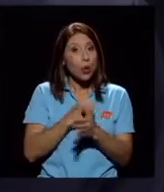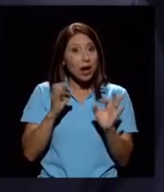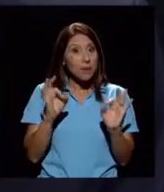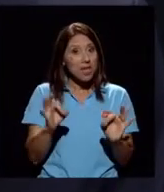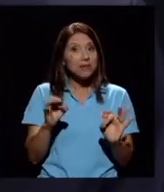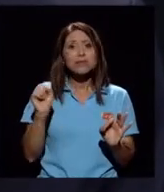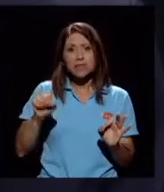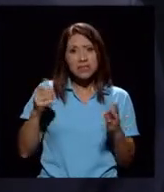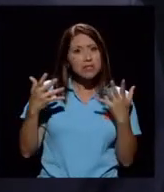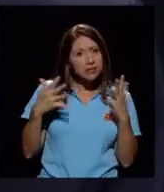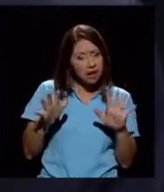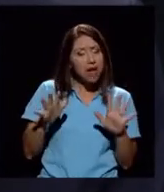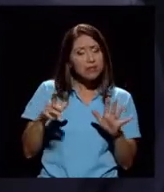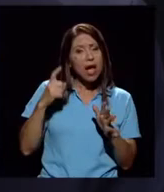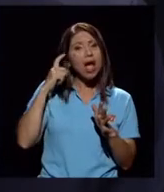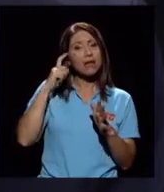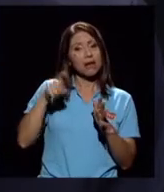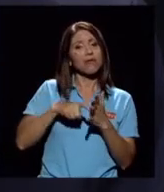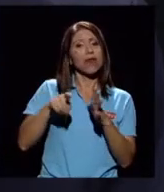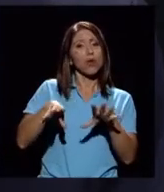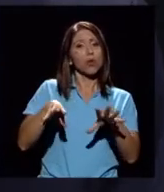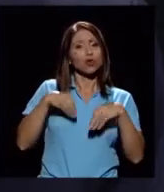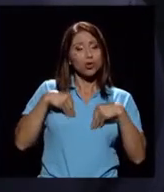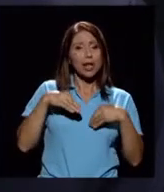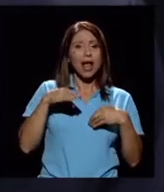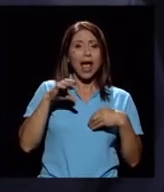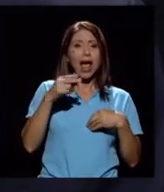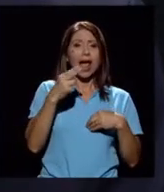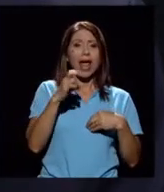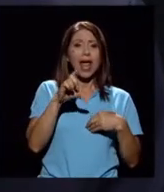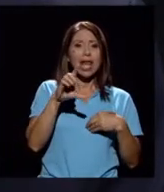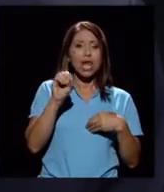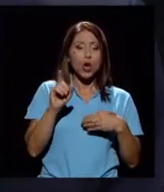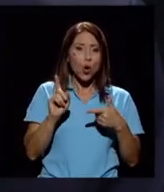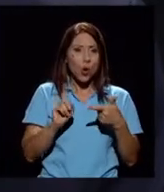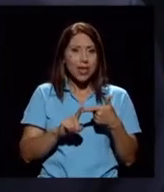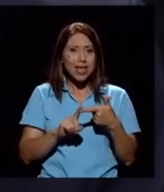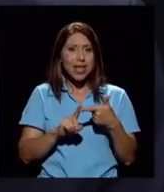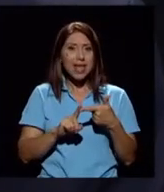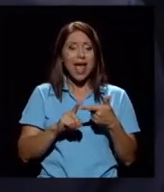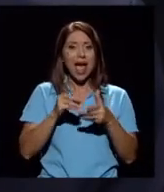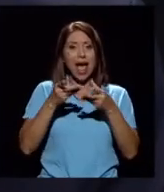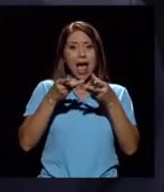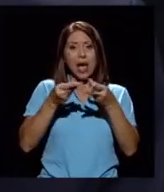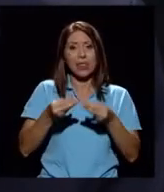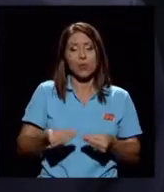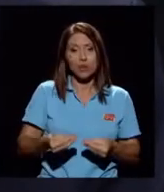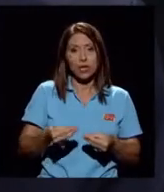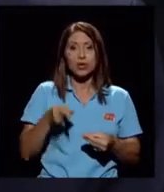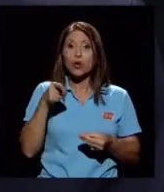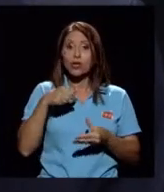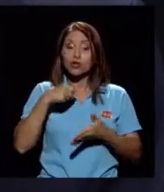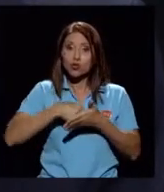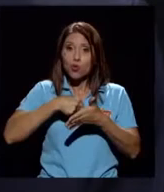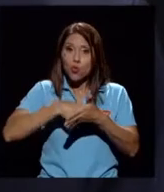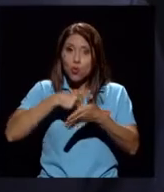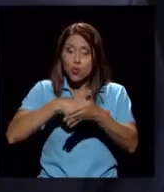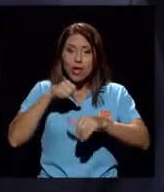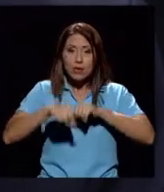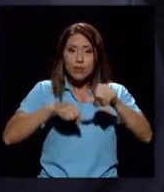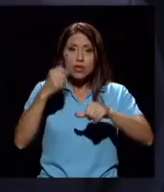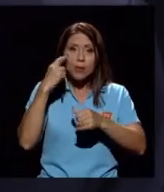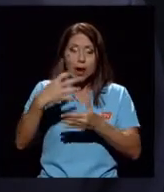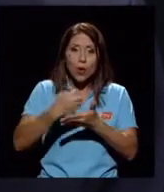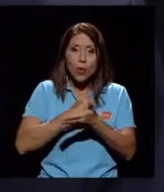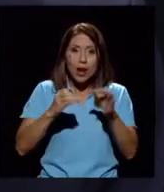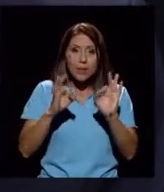yo creo que hay que reconocerle a don el ido y al tributación este año en estos años que han hecho un esfuerzo importante por cobrar bien pero